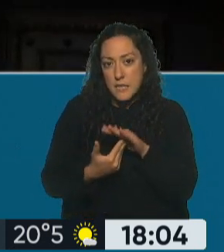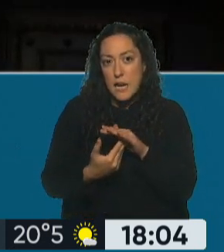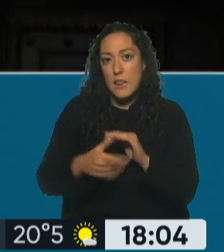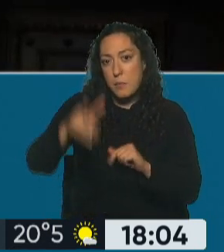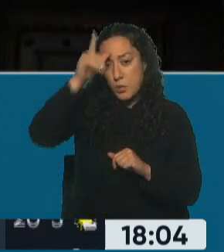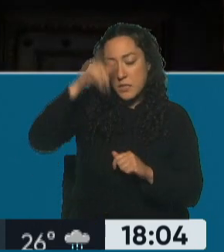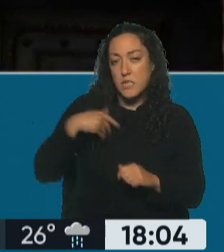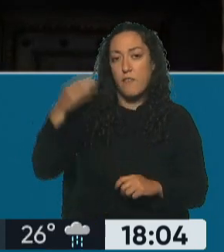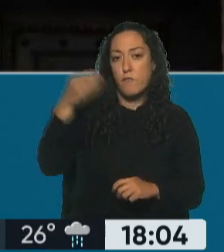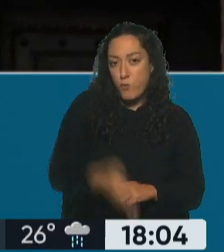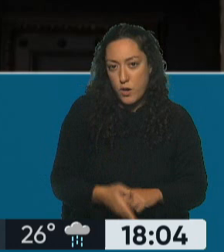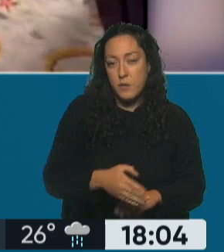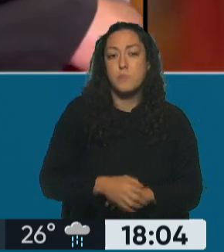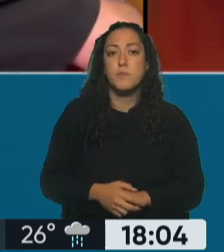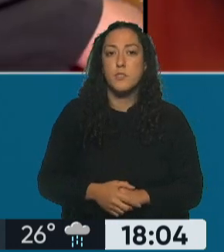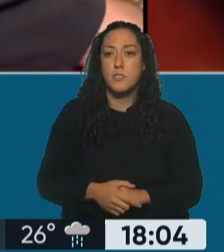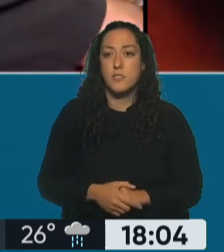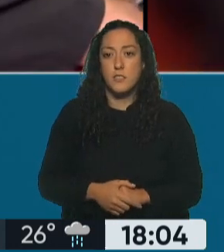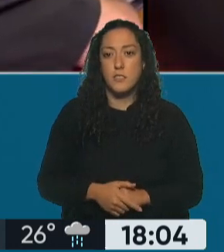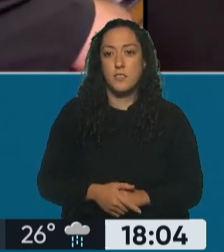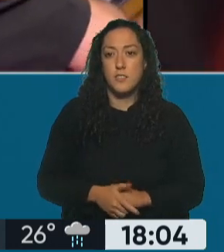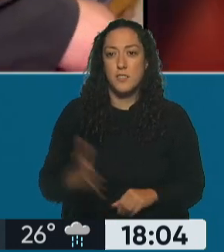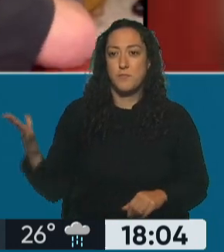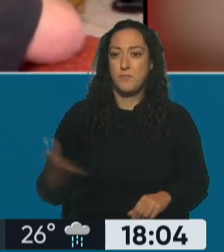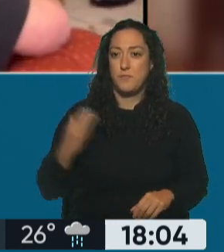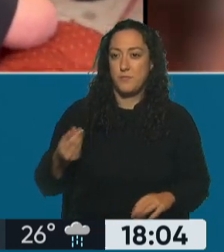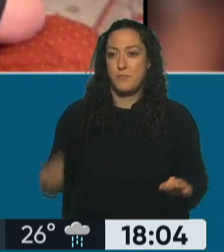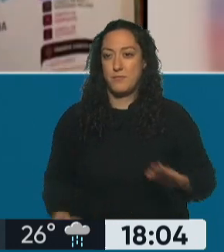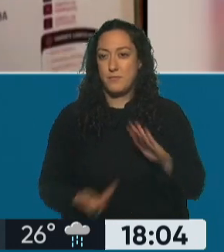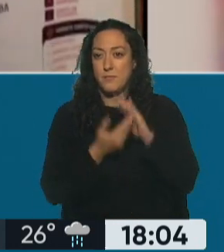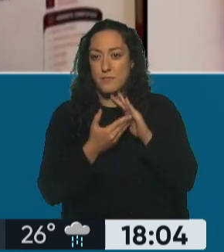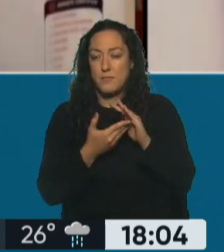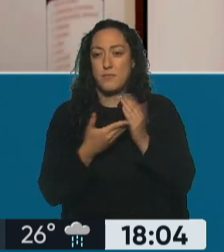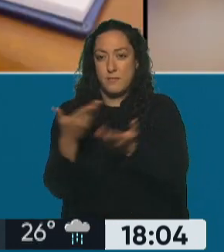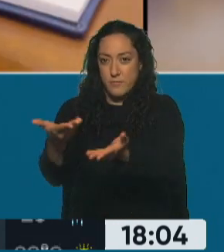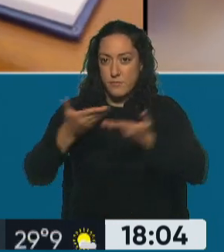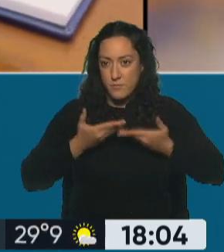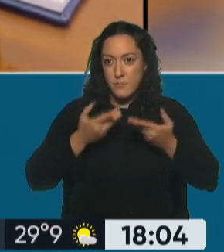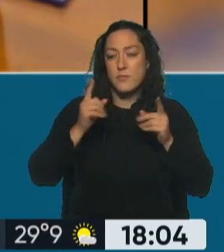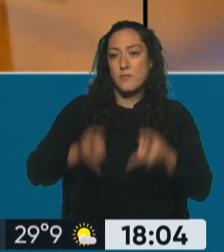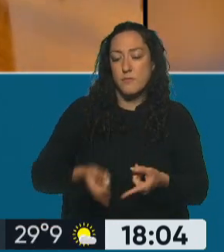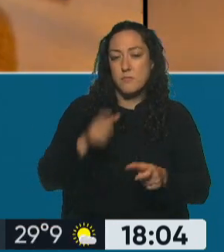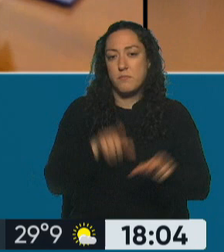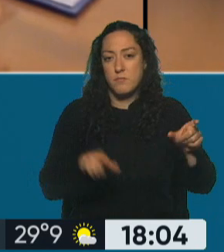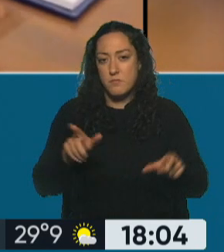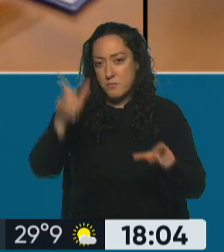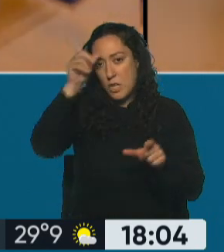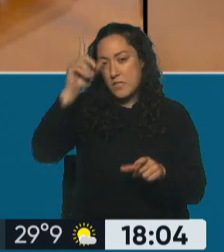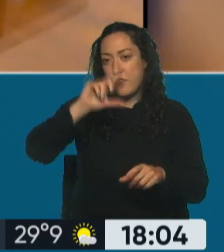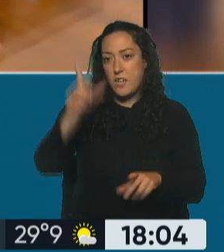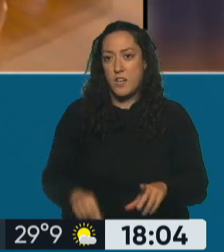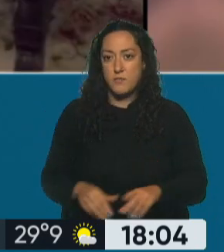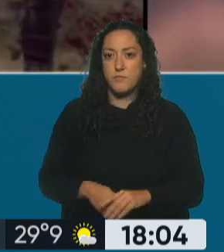Policía. Allí fue recibida por altas autoridades y también por los cadetes de la Policía